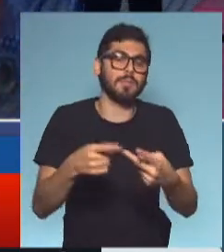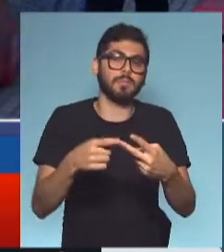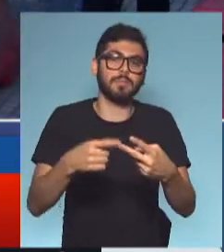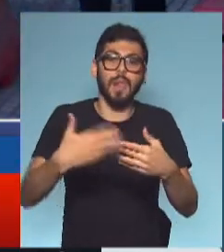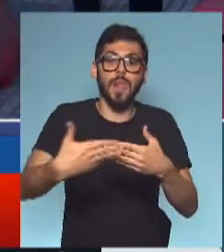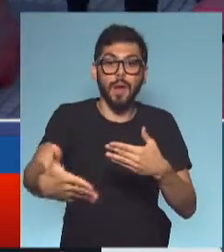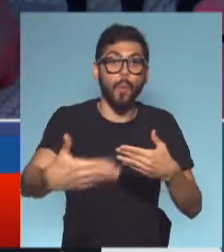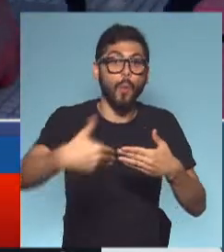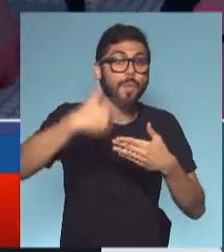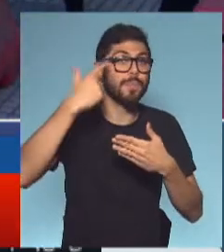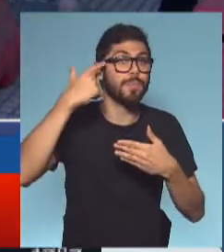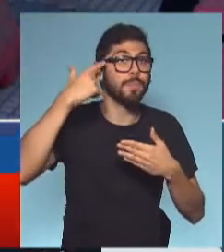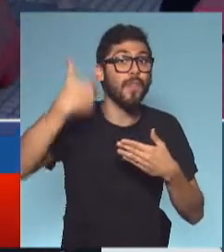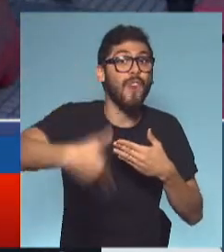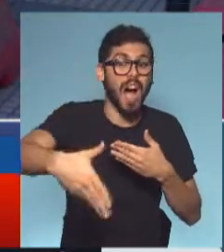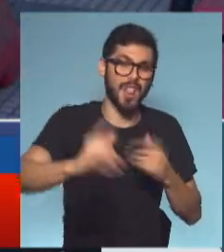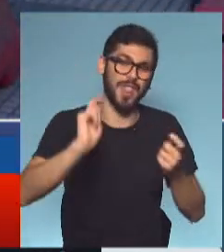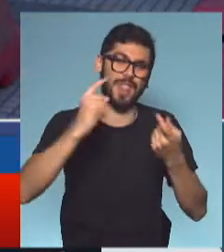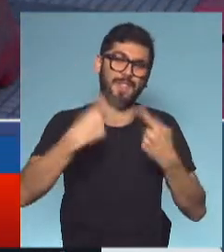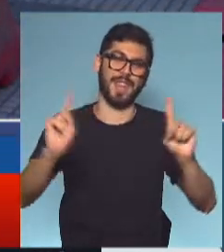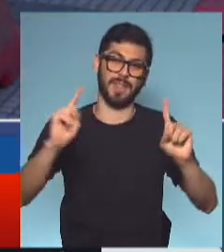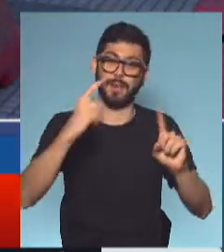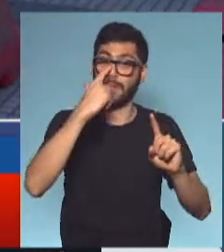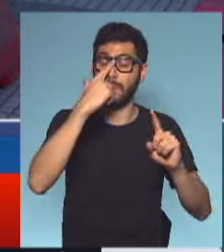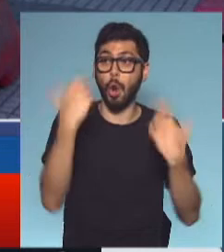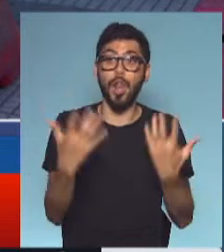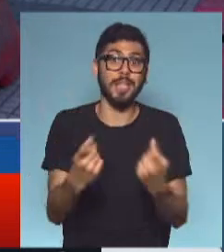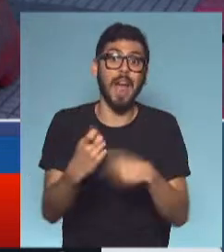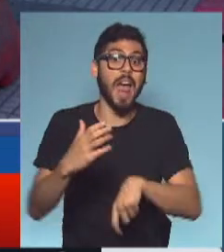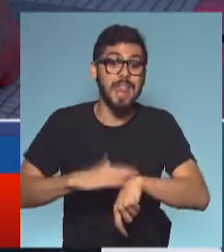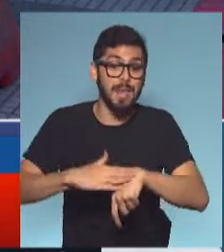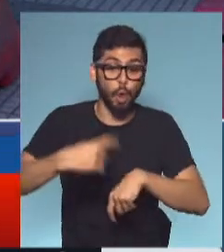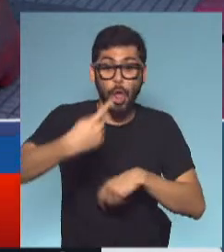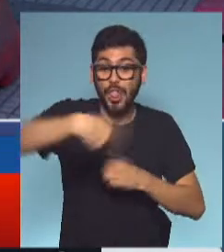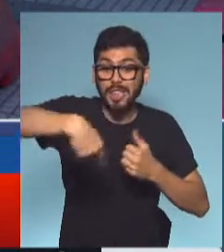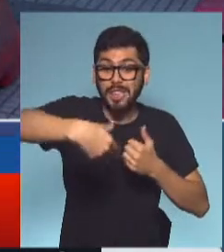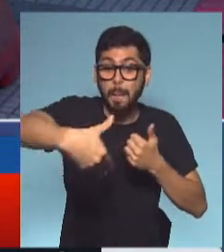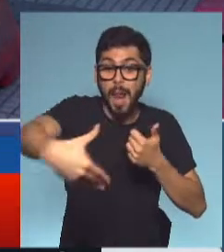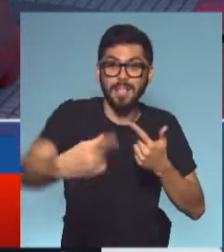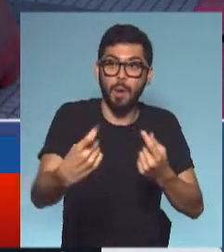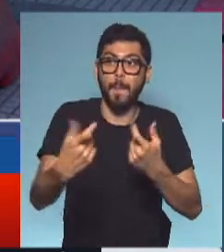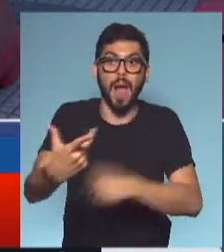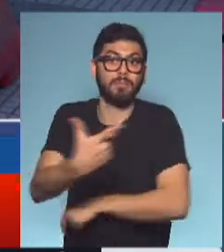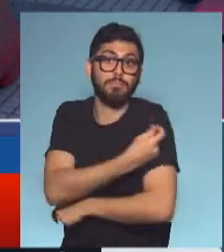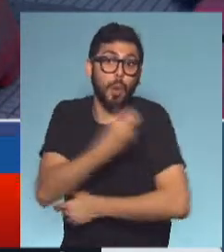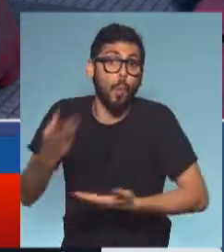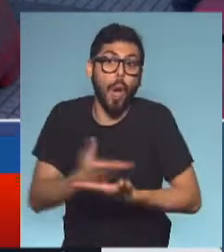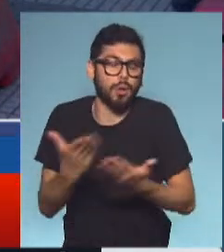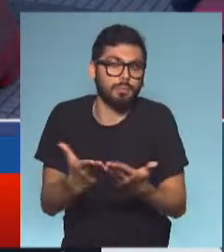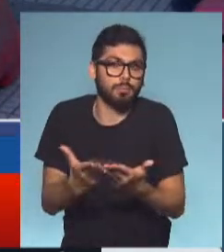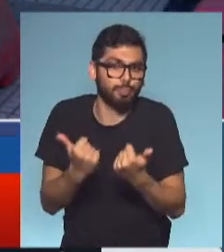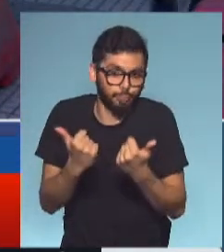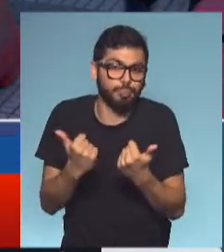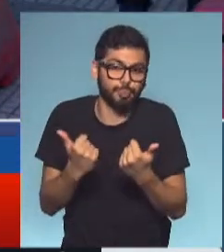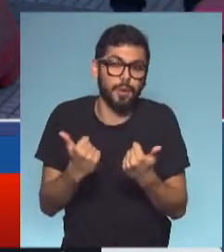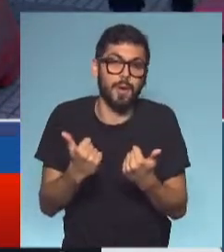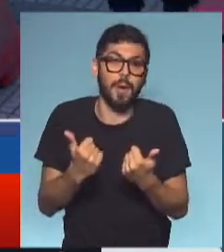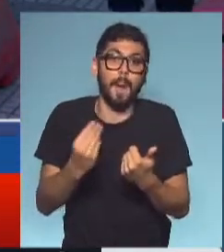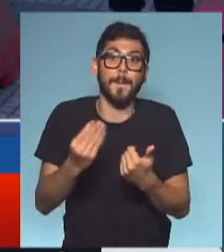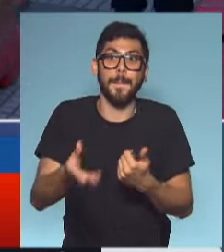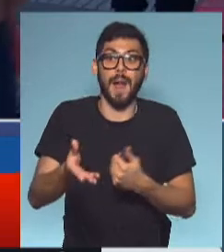es muy distinto, por eso tenemos, creo que, ganar tiempo en estas semanas para poder avanzar con ese programa de vacunación y esperando